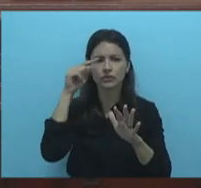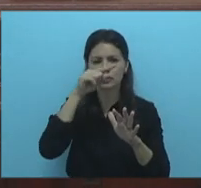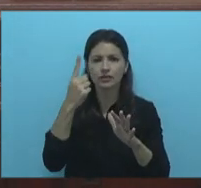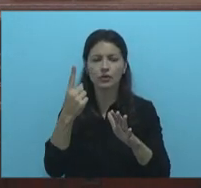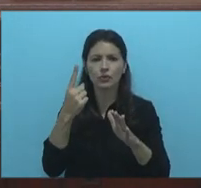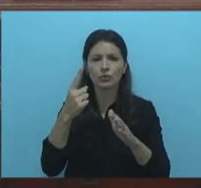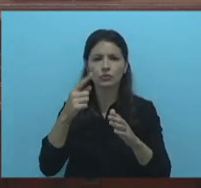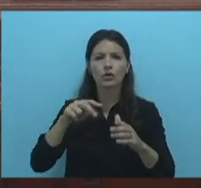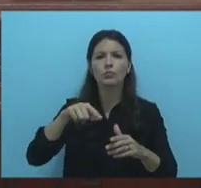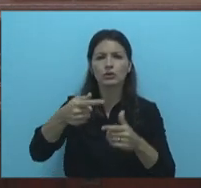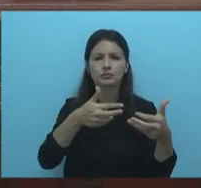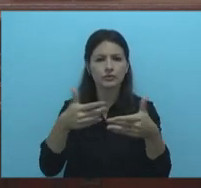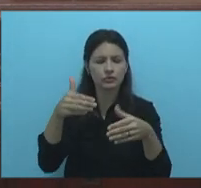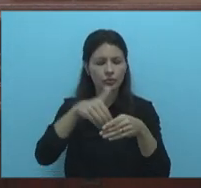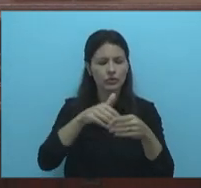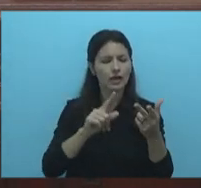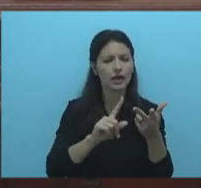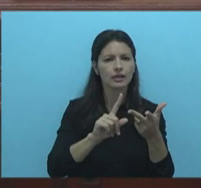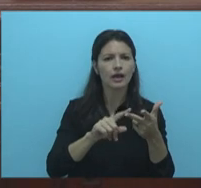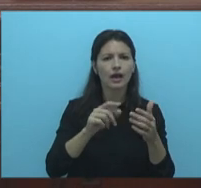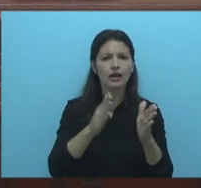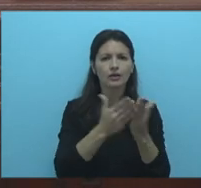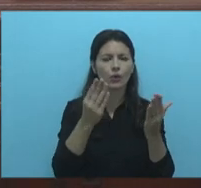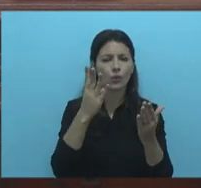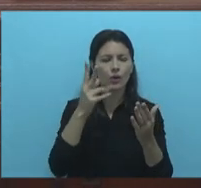48.771, preferencia para una sesión. Para el expediente